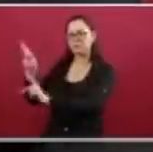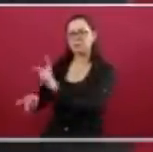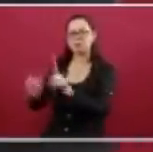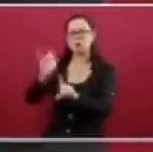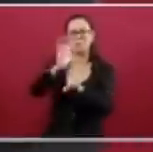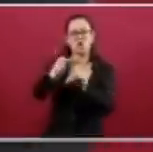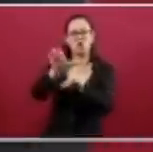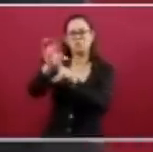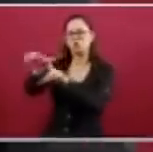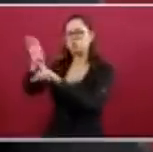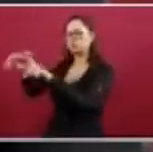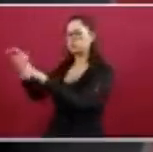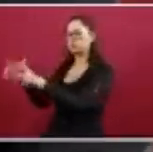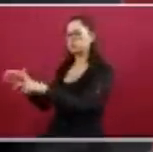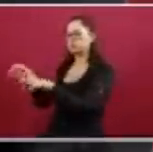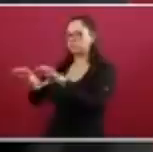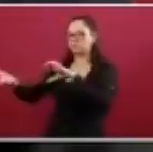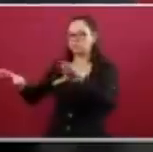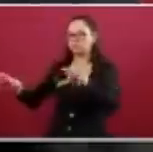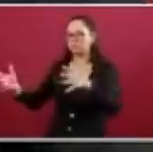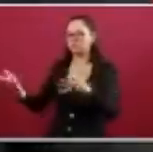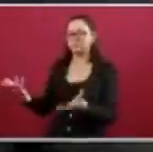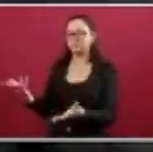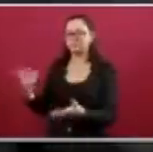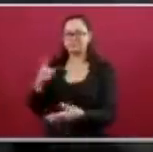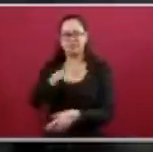que no pudiera competir.